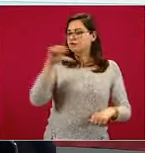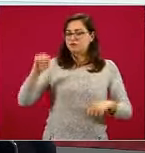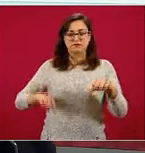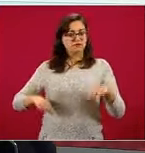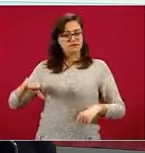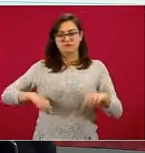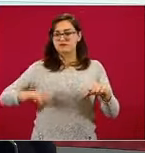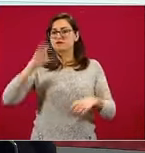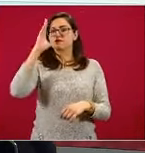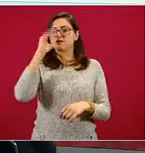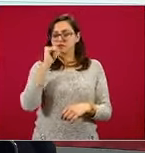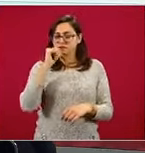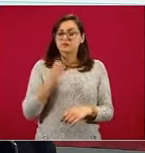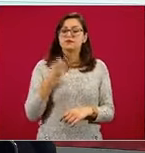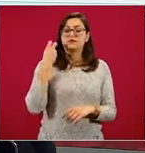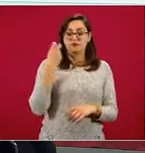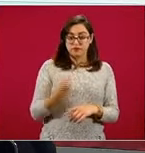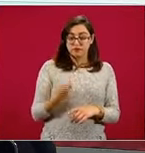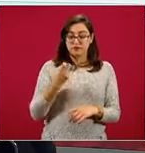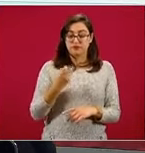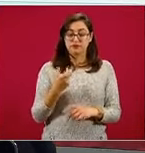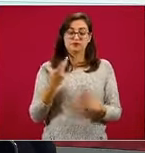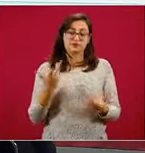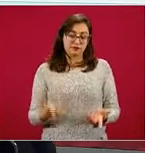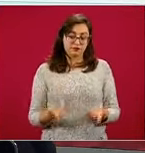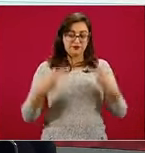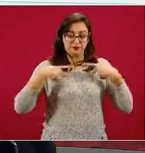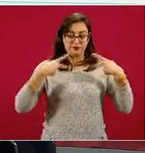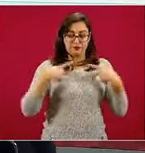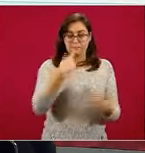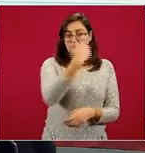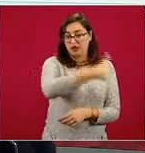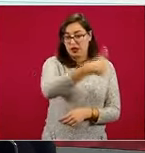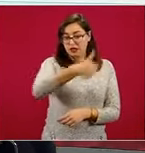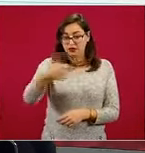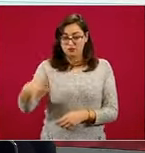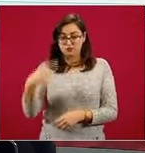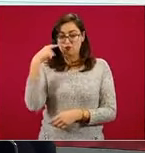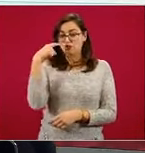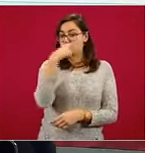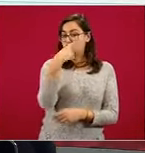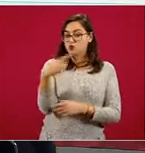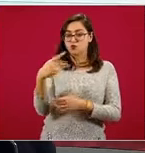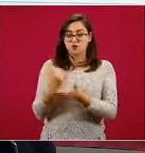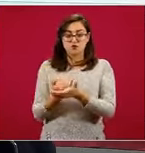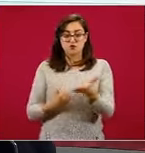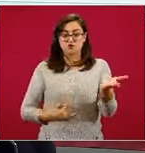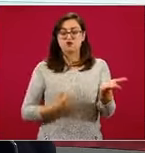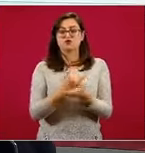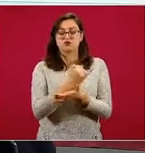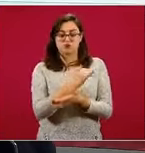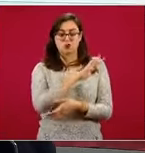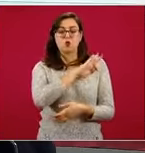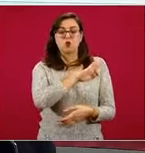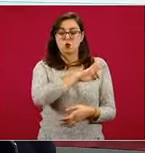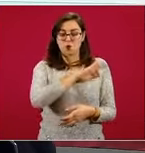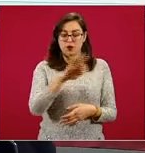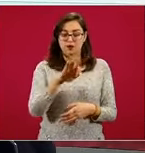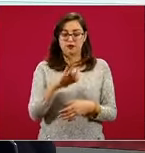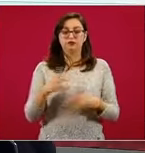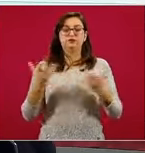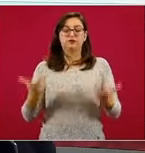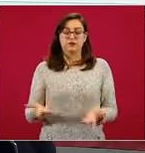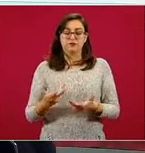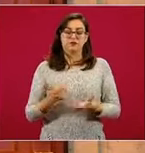así cada persona pueda tomar una decisión consciente, ¿no?, y contribuir al control de la epidemia, tanto